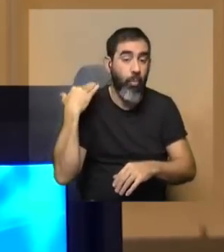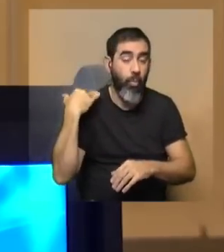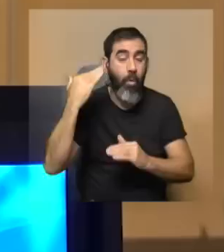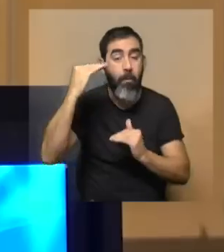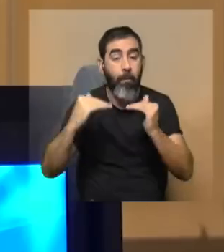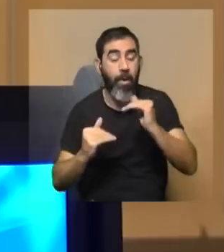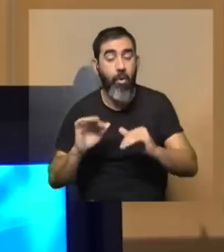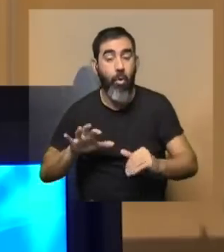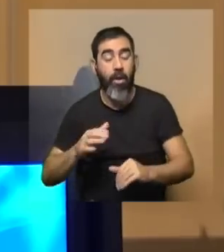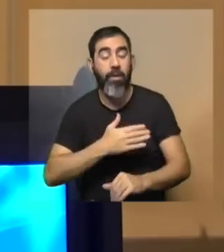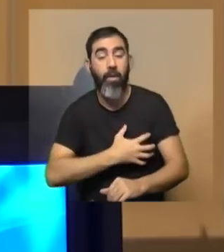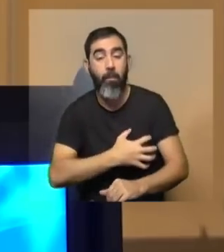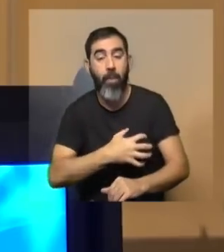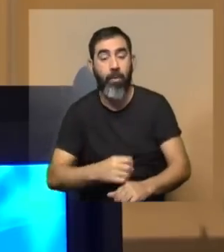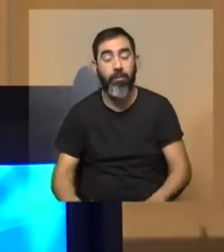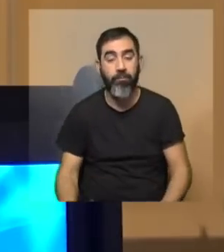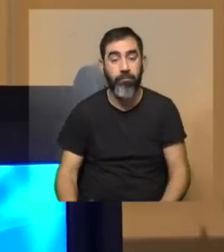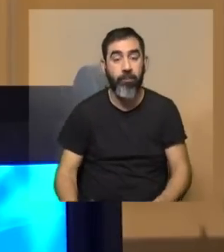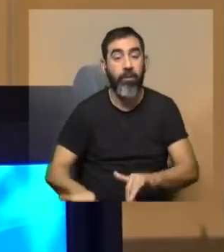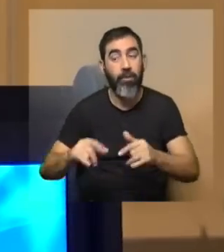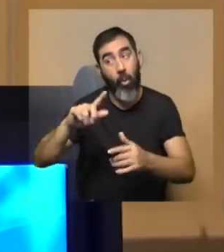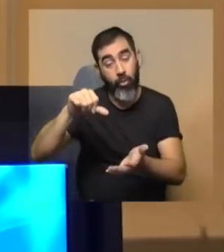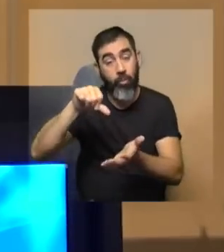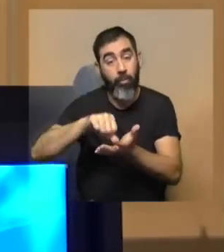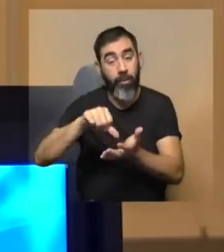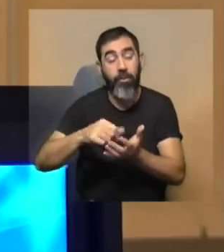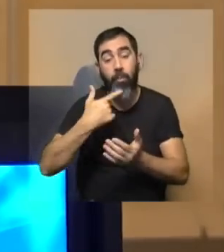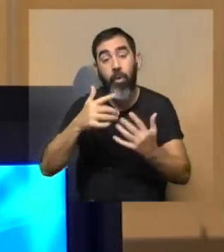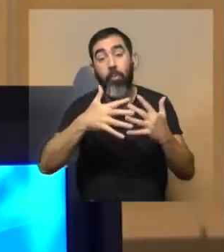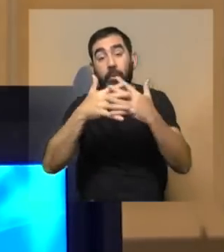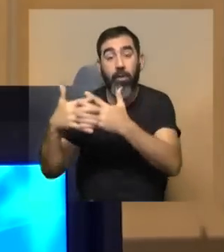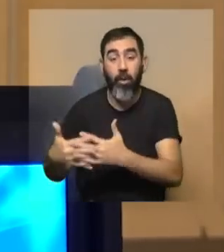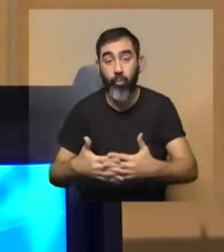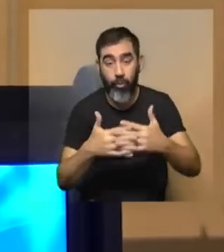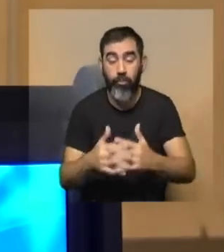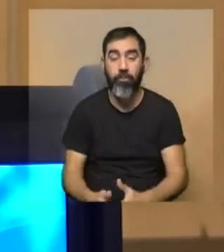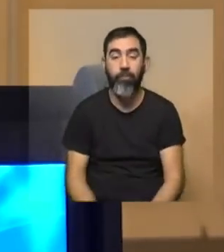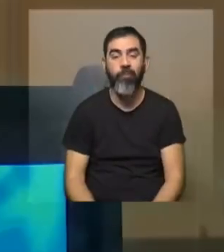que por cáncer de mama cosa que se pasa en otros países con Estados Unidos